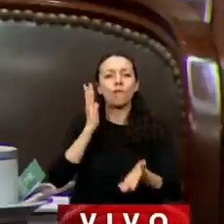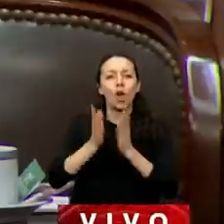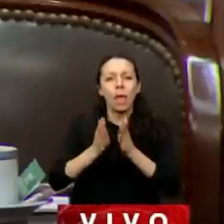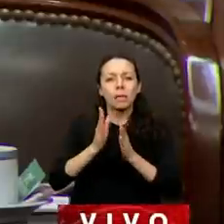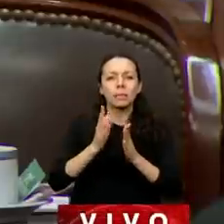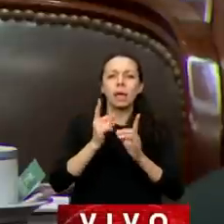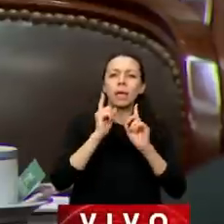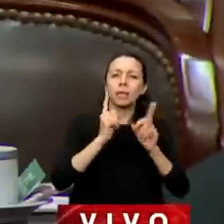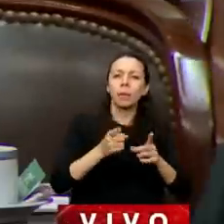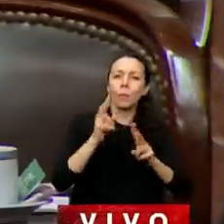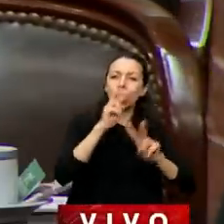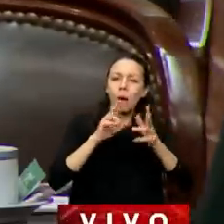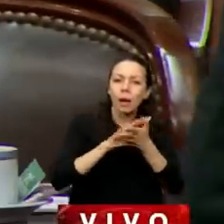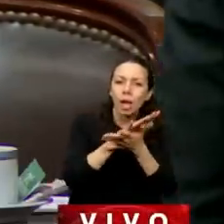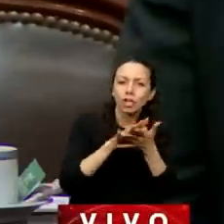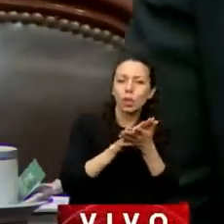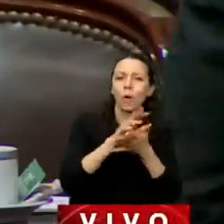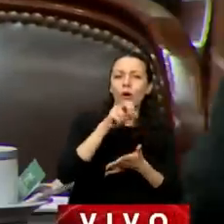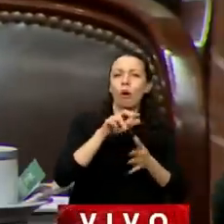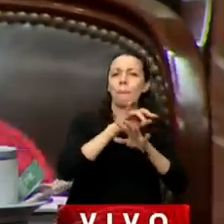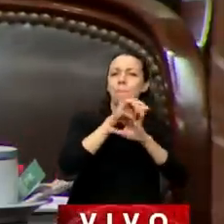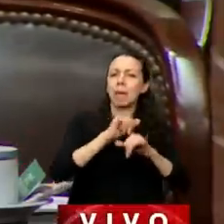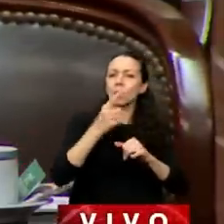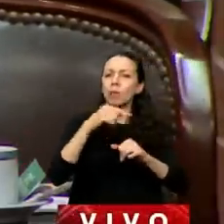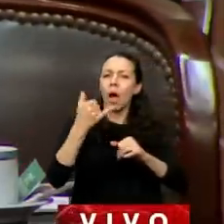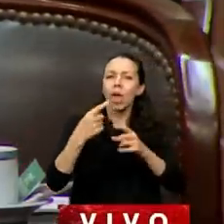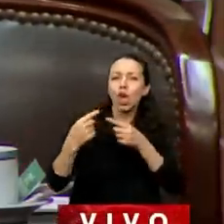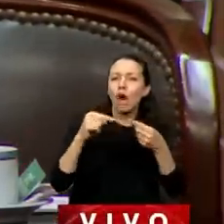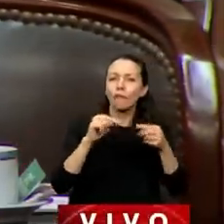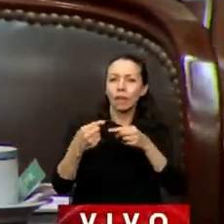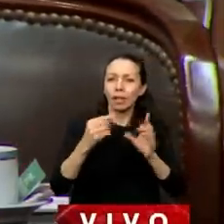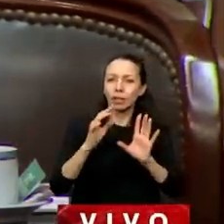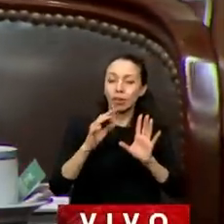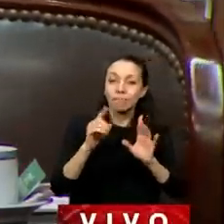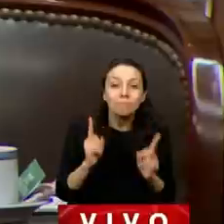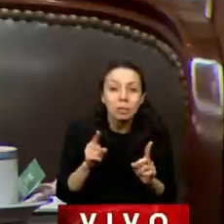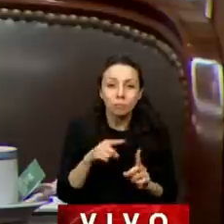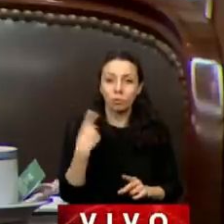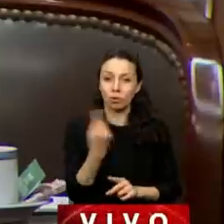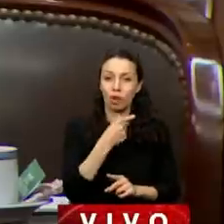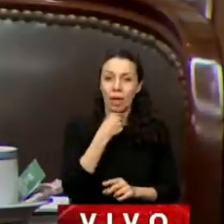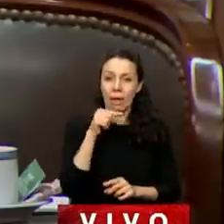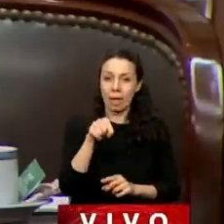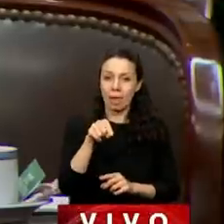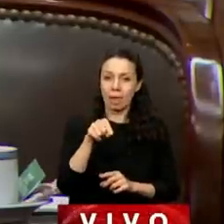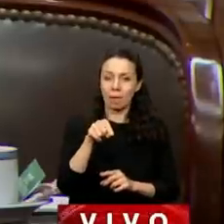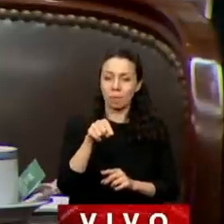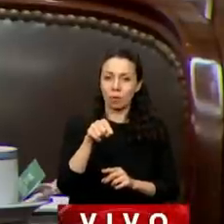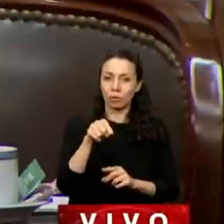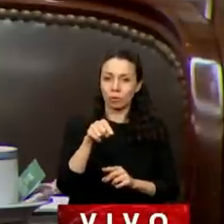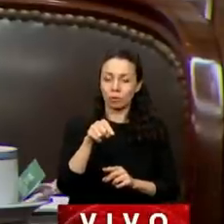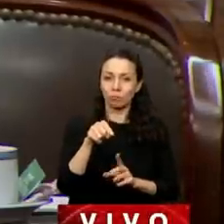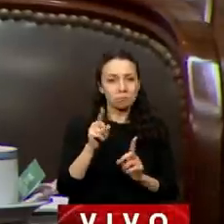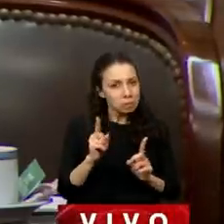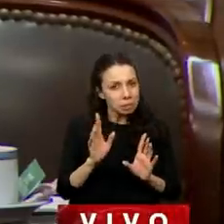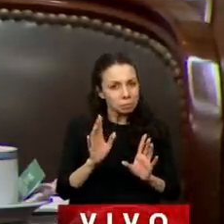resolución pacífica de los conflictos, que eso es lo que queremos realmente, queremos eso.